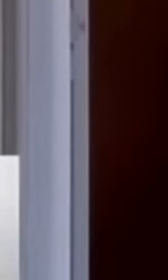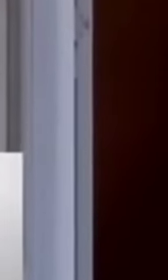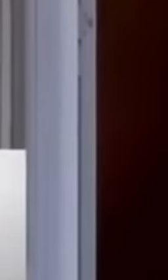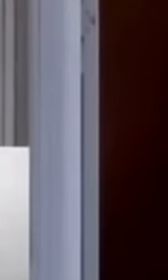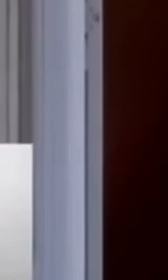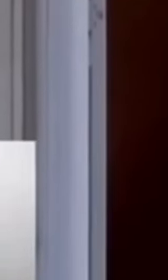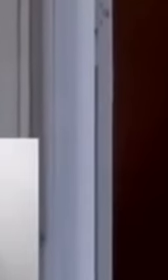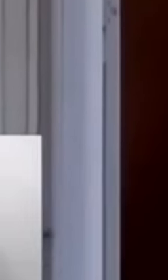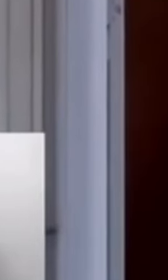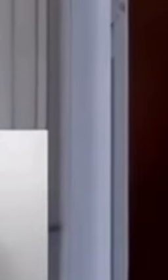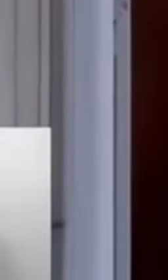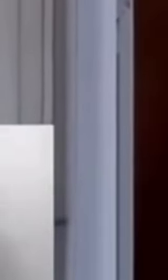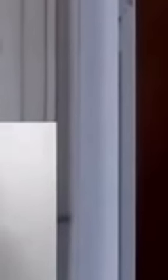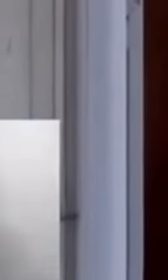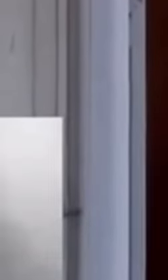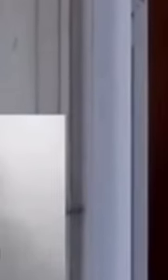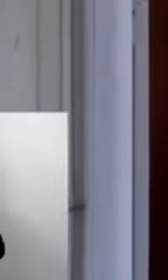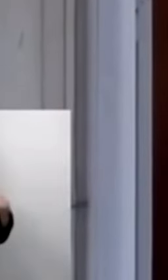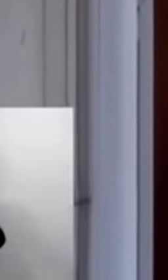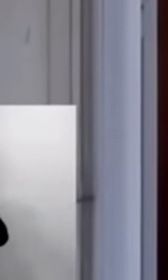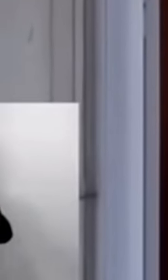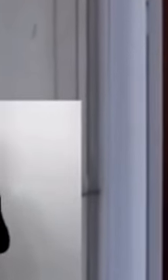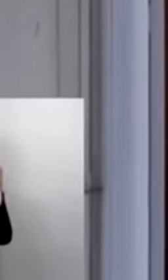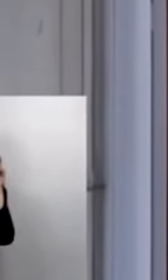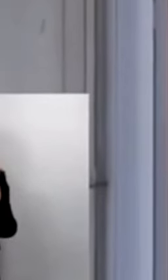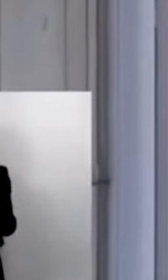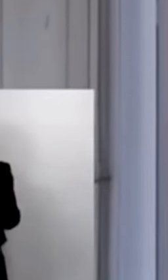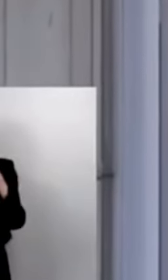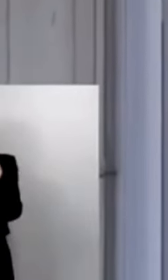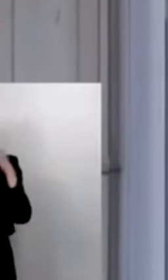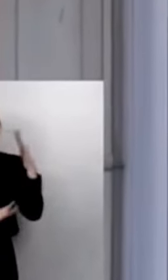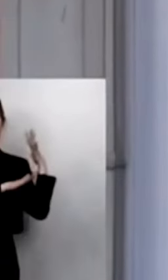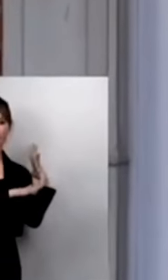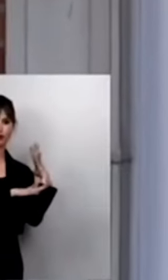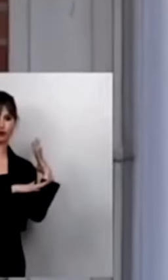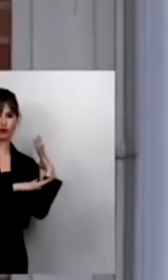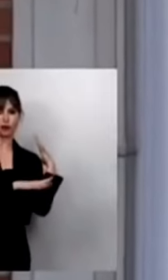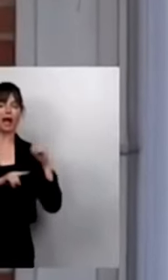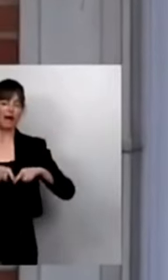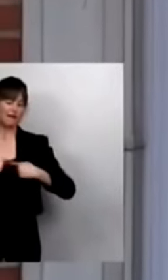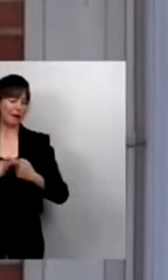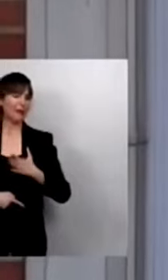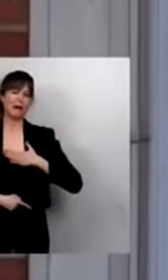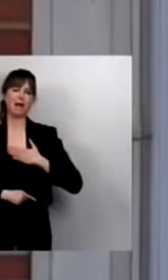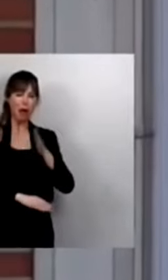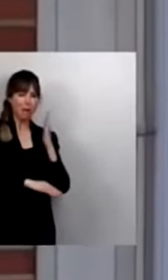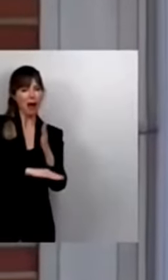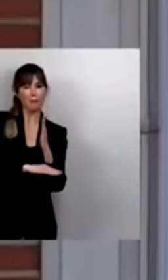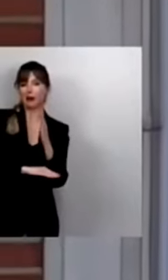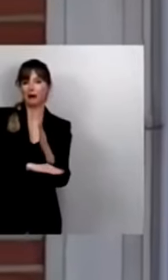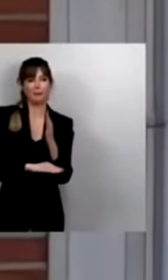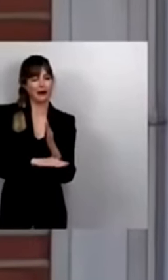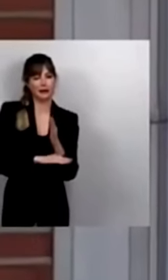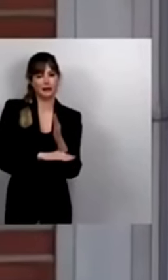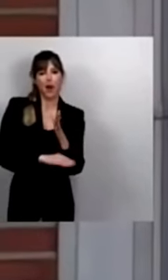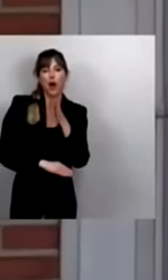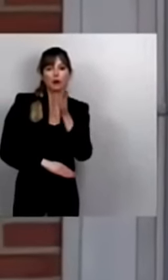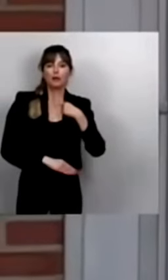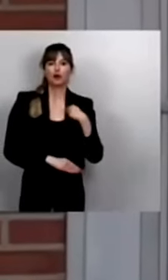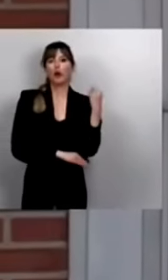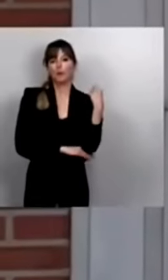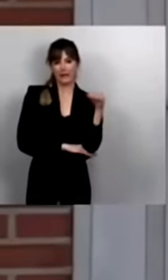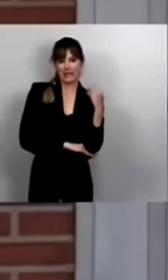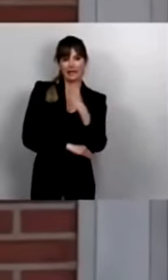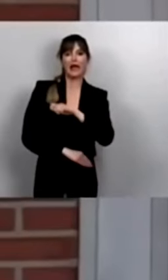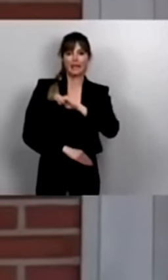La gente dice que me comporto raro, que soy una persona rara. Yo de pequeño veía películas en la tele que eran muy raras. Era como ver a